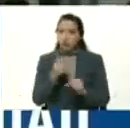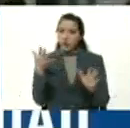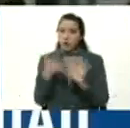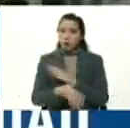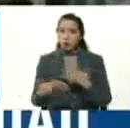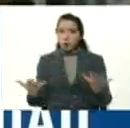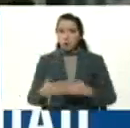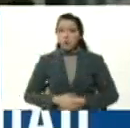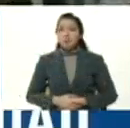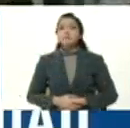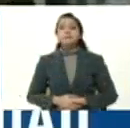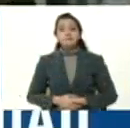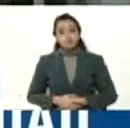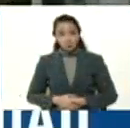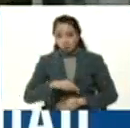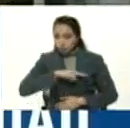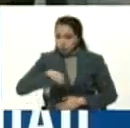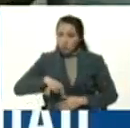con las dos manos,